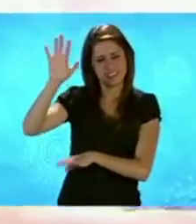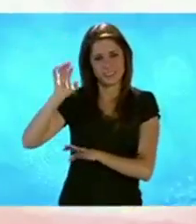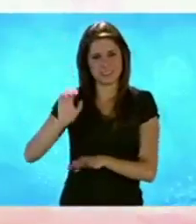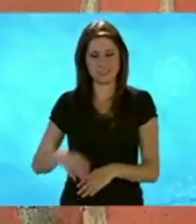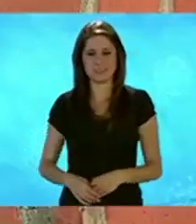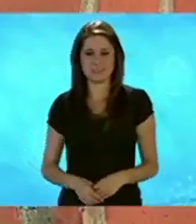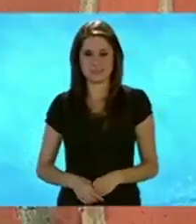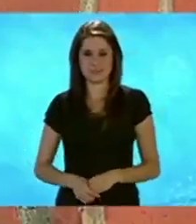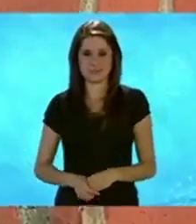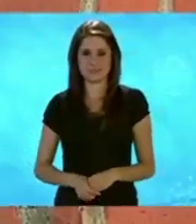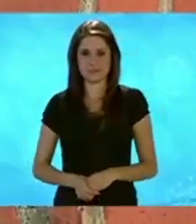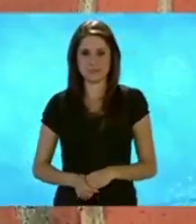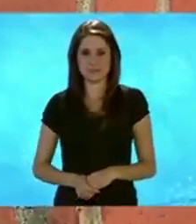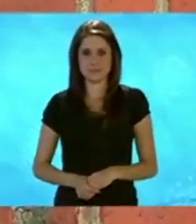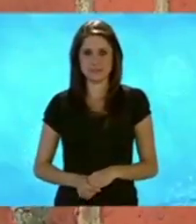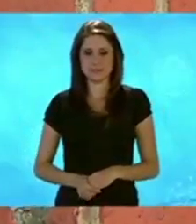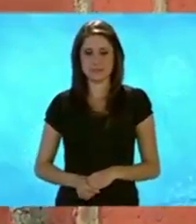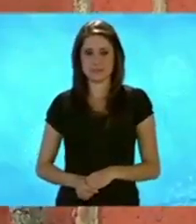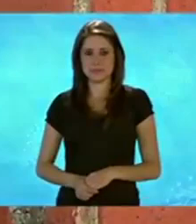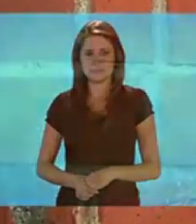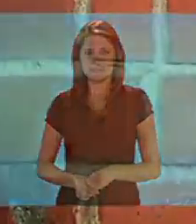vámonos.